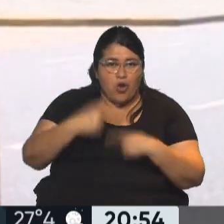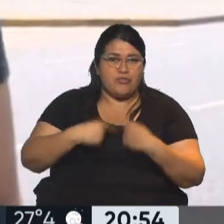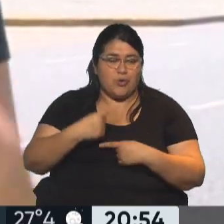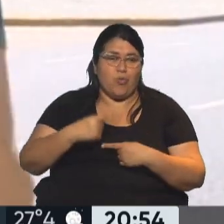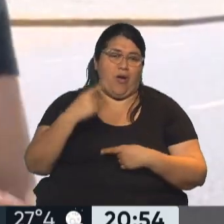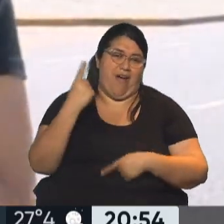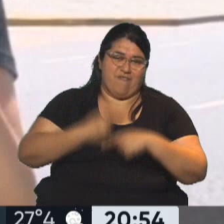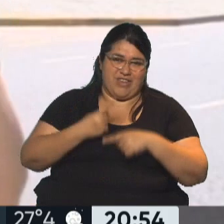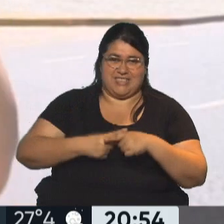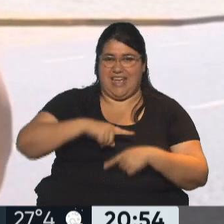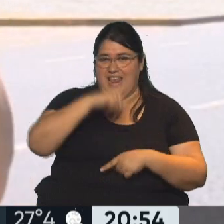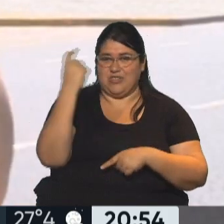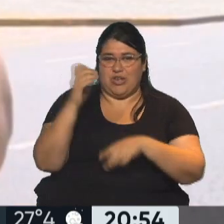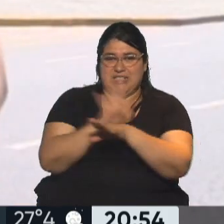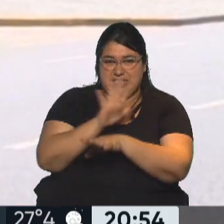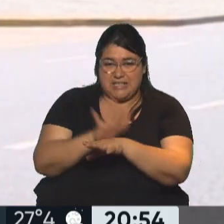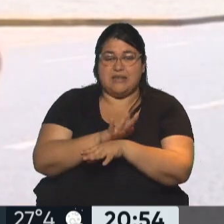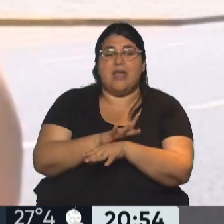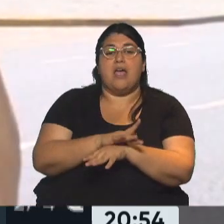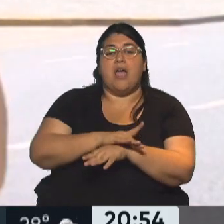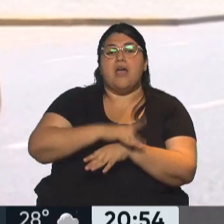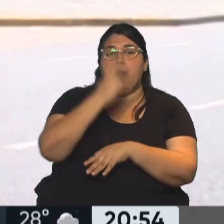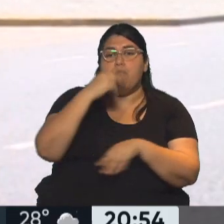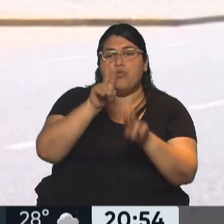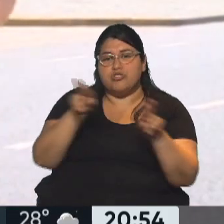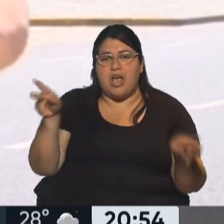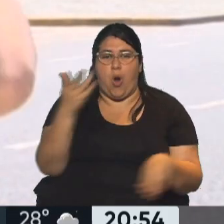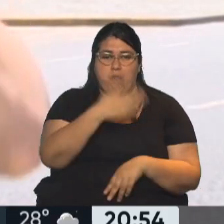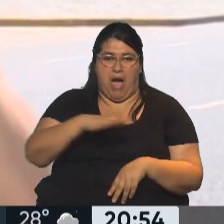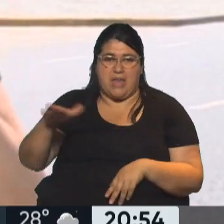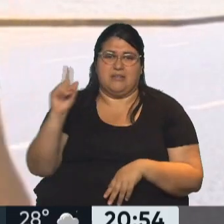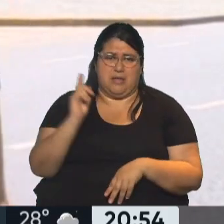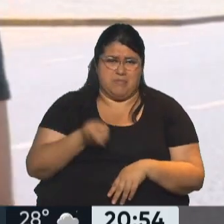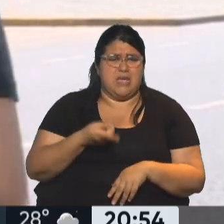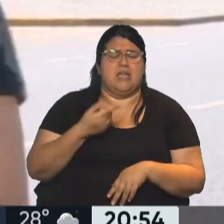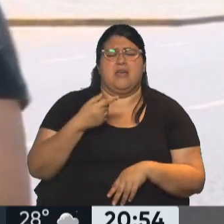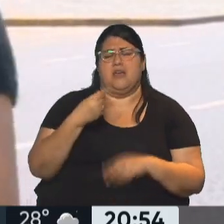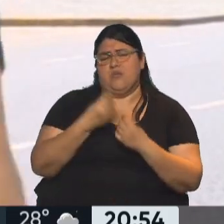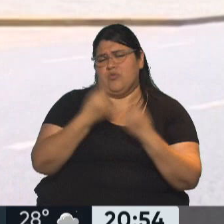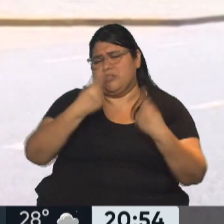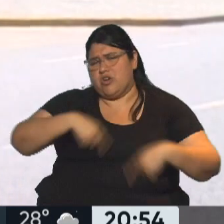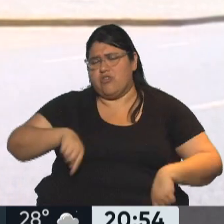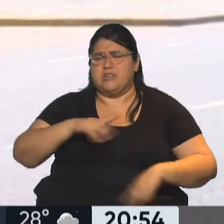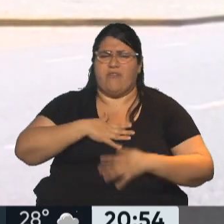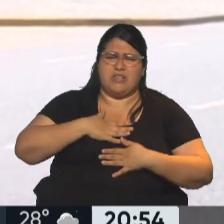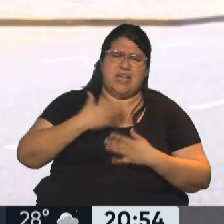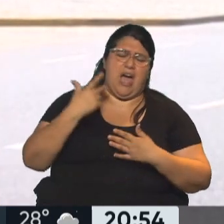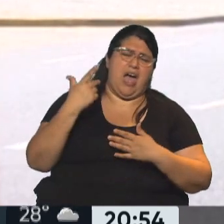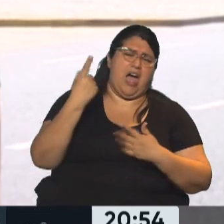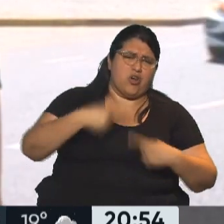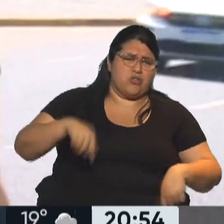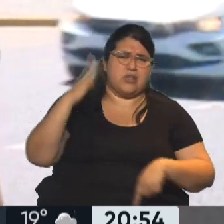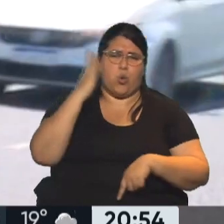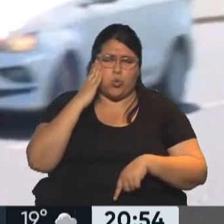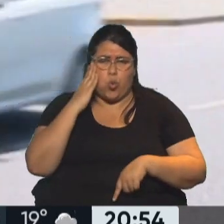de Cine. También tiene el Museo Mar como parte de las locaciones. Acá se han vivido muchos momentos de felicidad con Finde de Cultura,